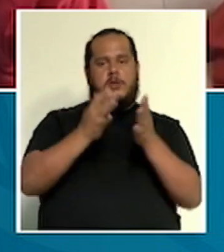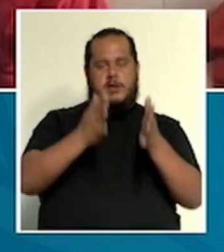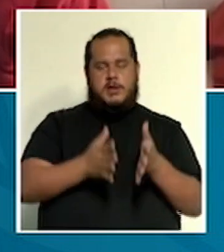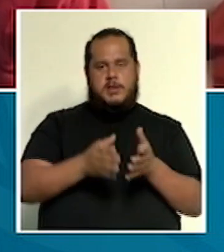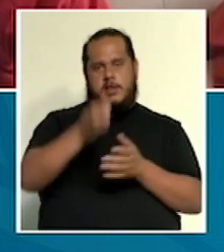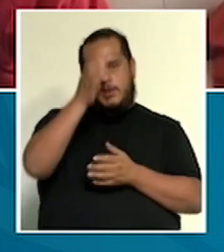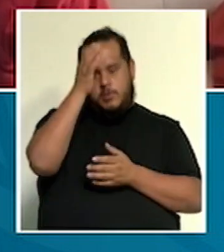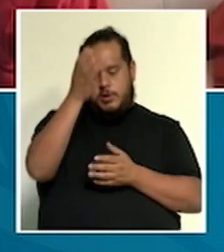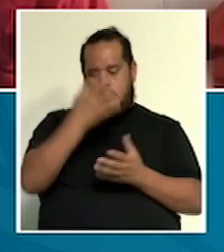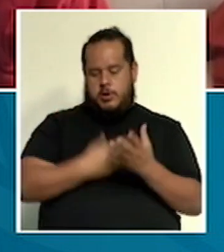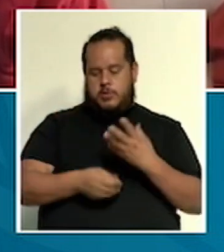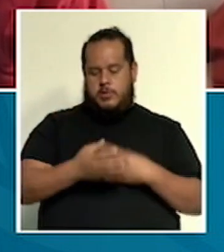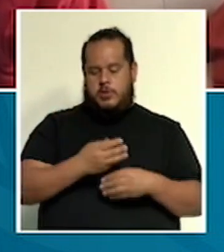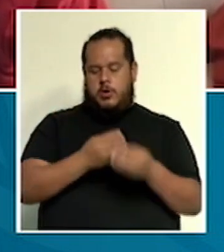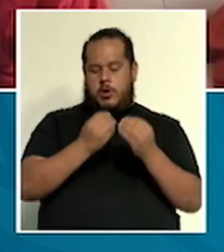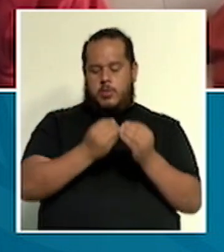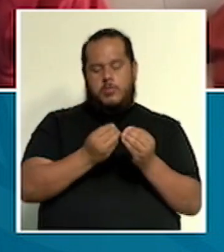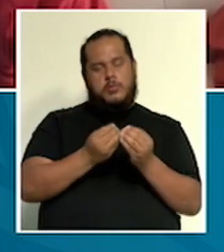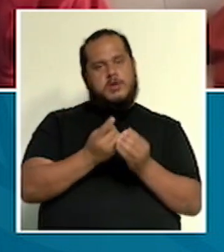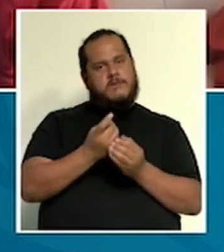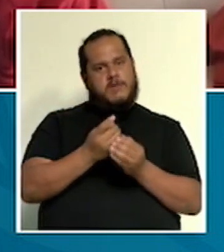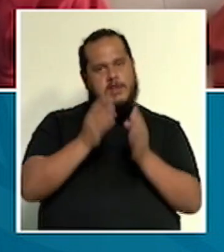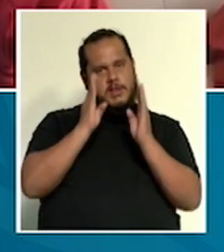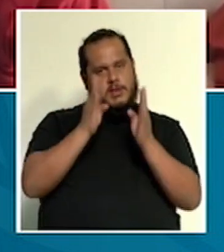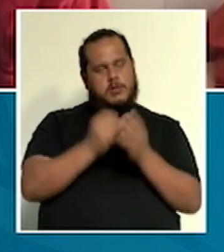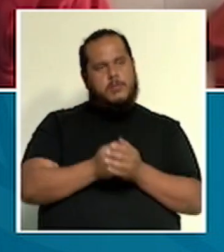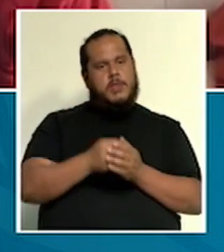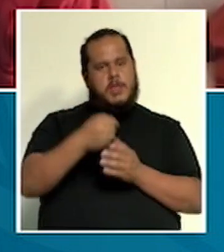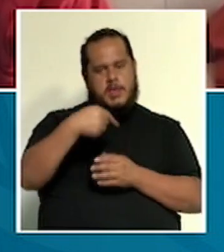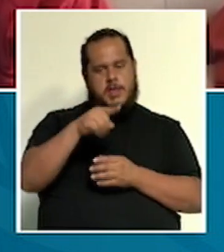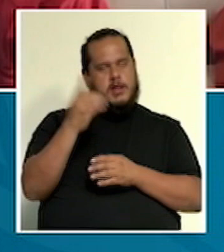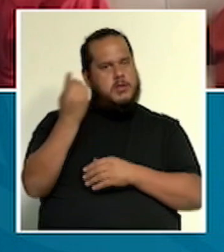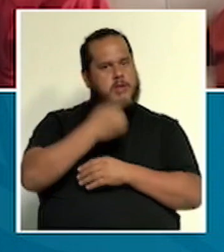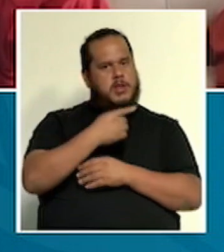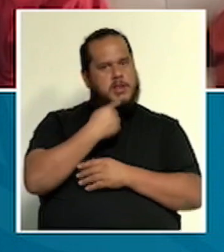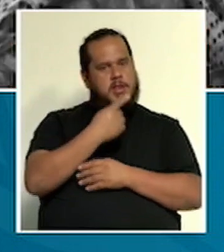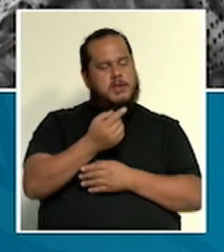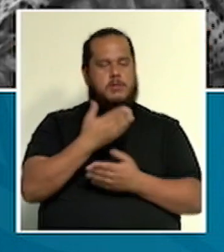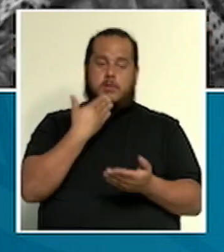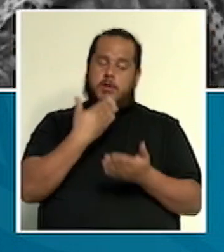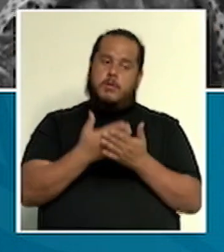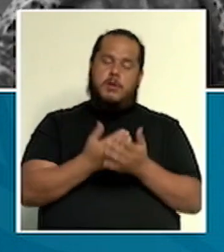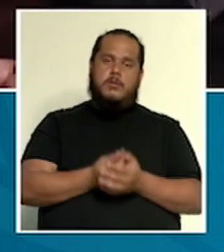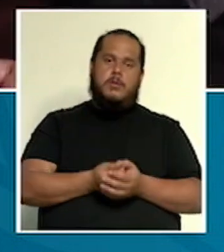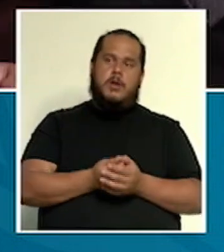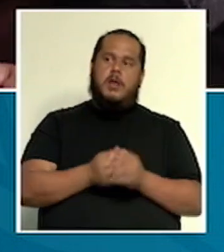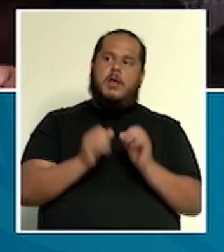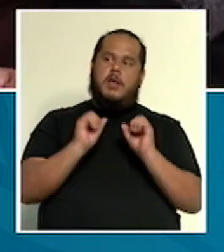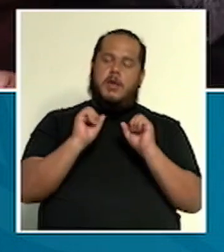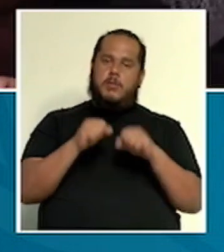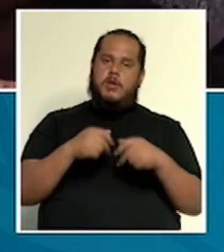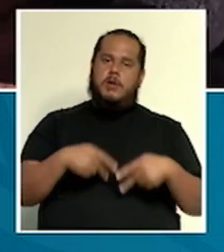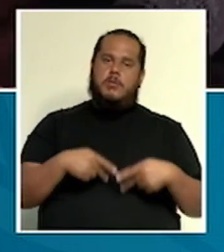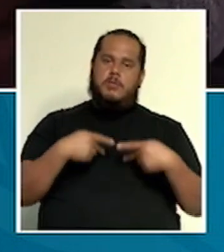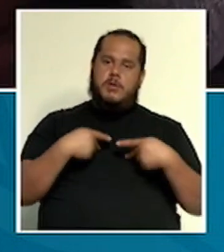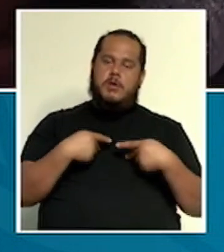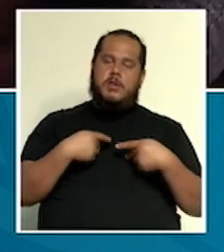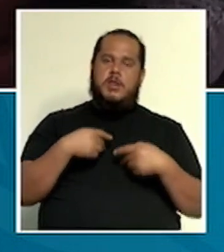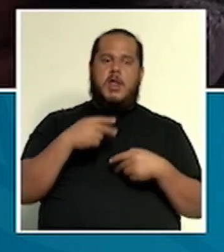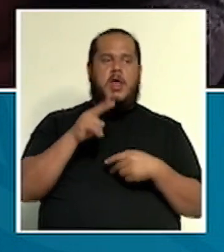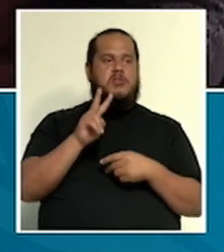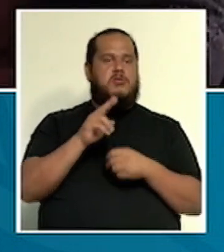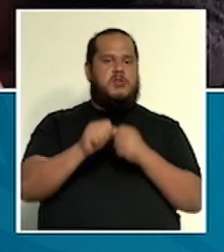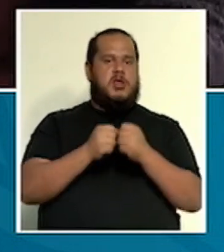sufrido muchísima desatención, y en estos días se ha dicho incluso que, bueno, que podríamos vivir un par de